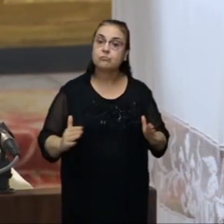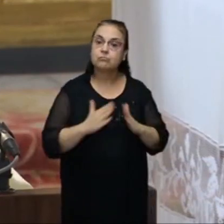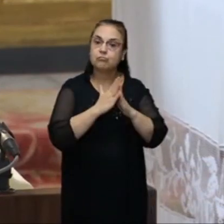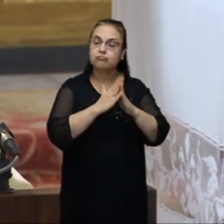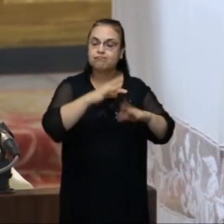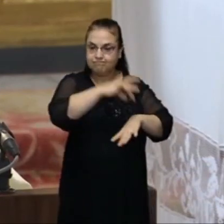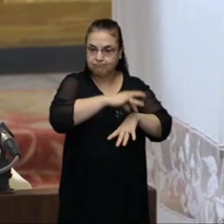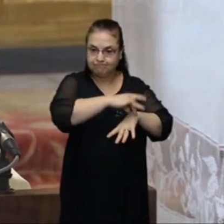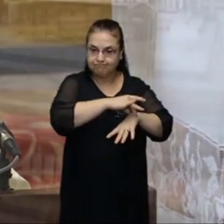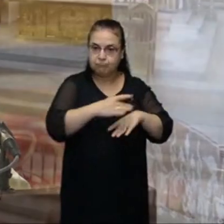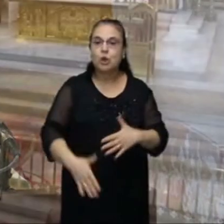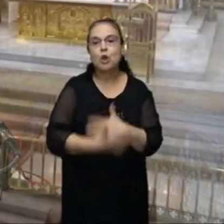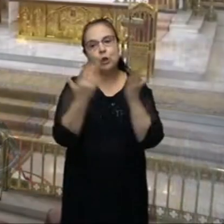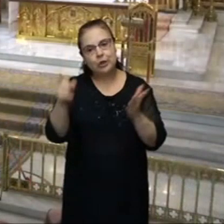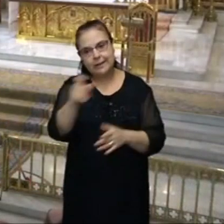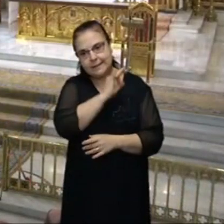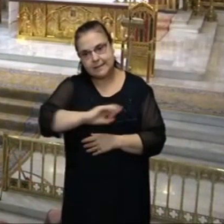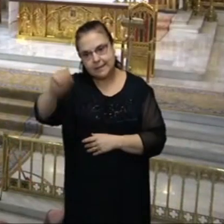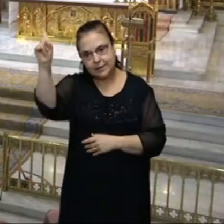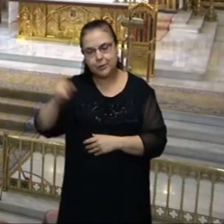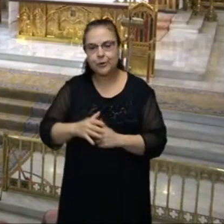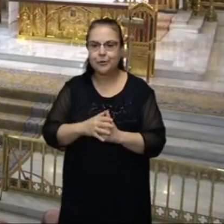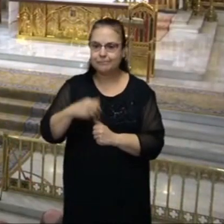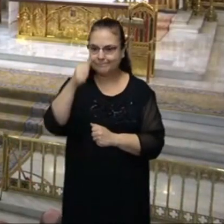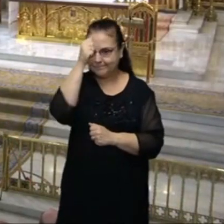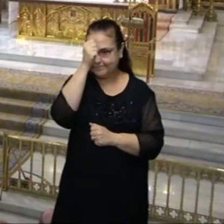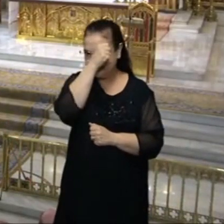San Lucas.